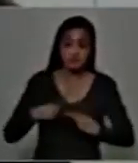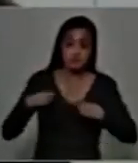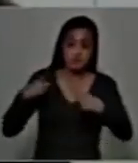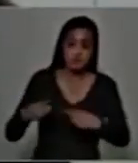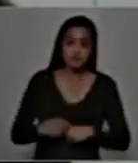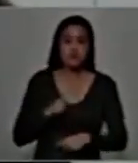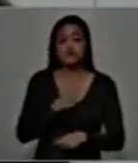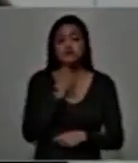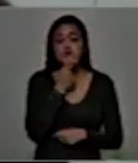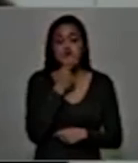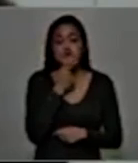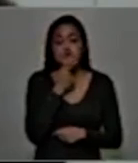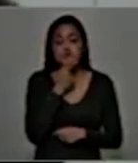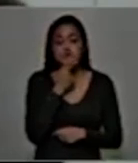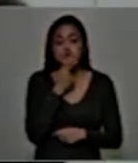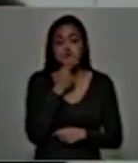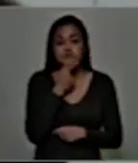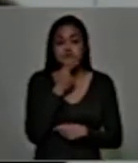en esta situación.